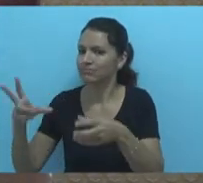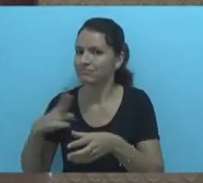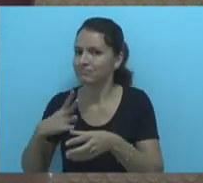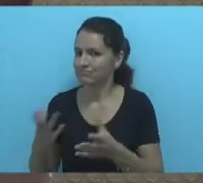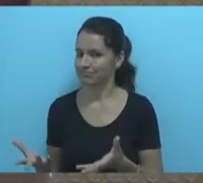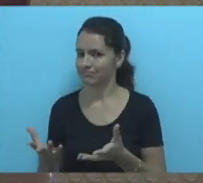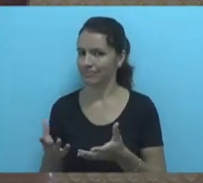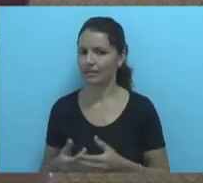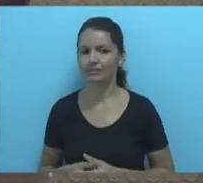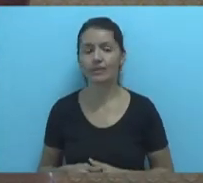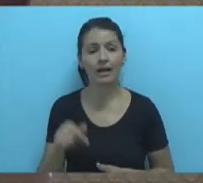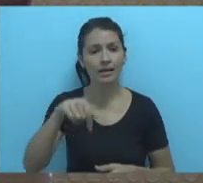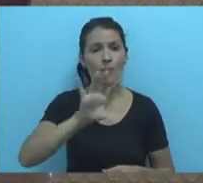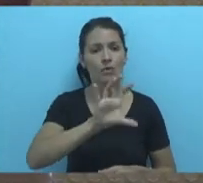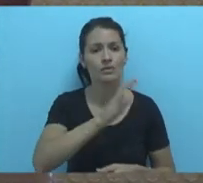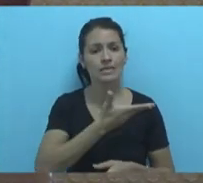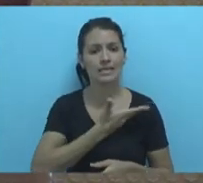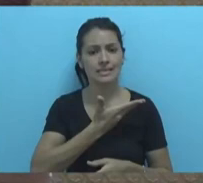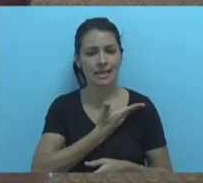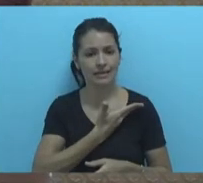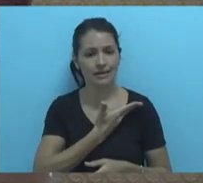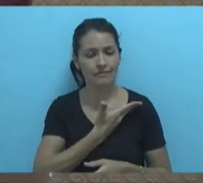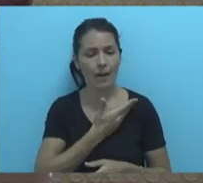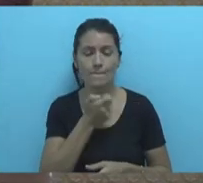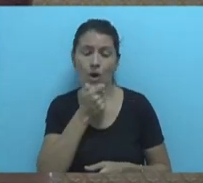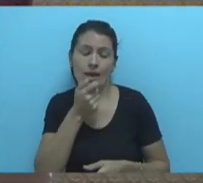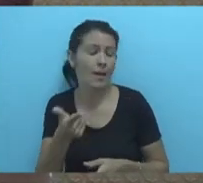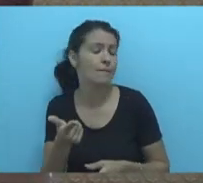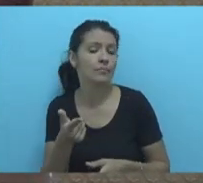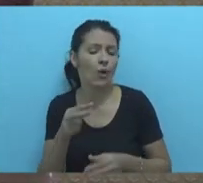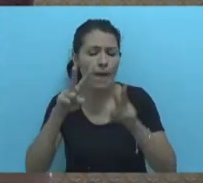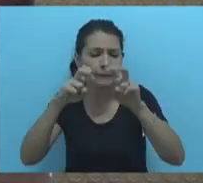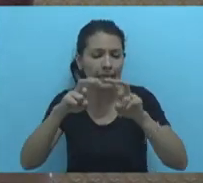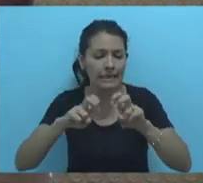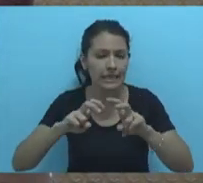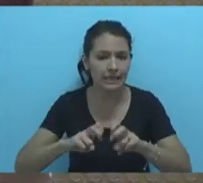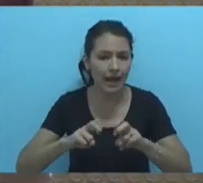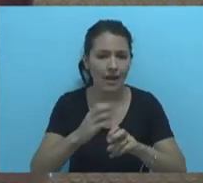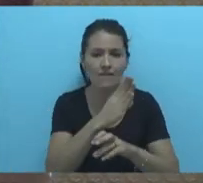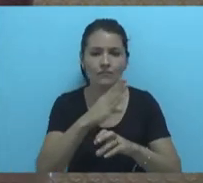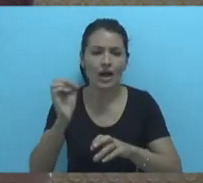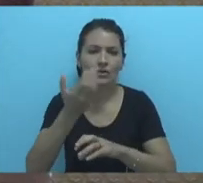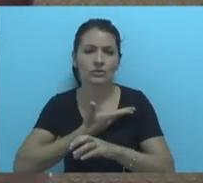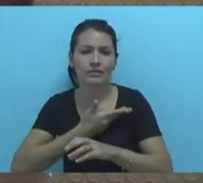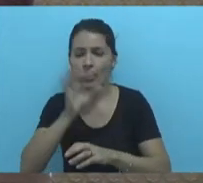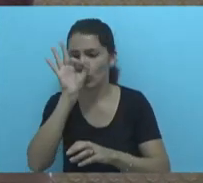Por eso, en esta provincia de Santa Fe, jamás se investigó el saqueo del Banco Provincial de Santa